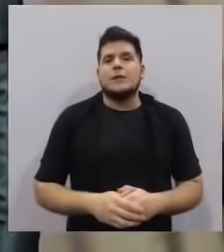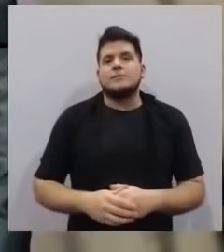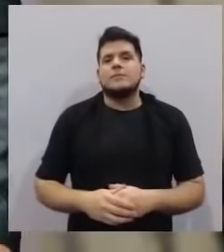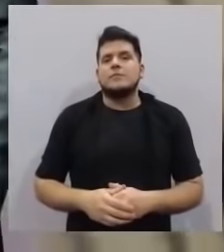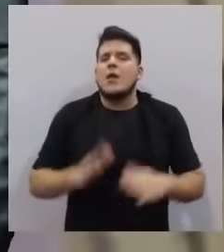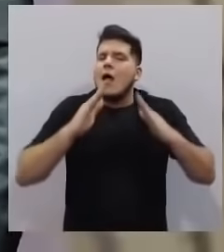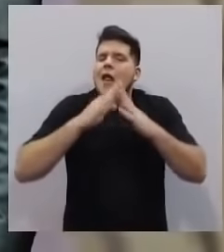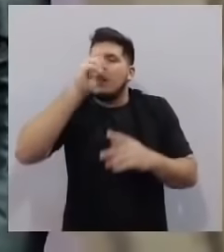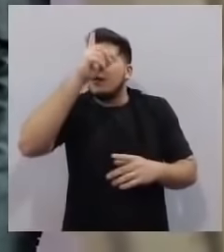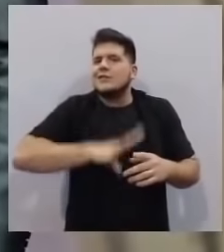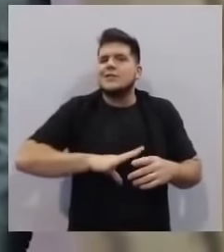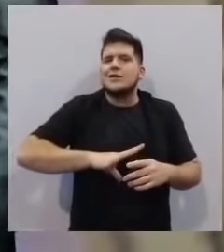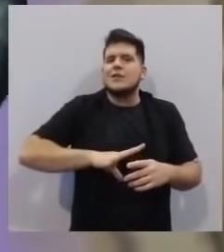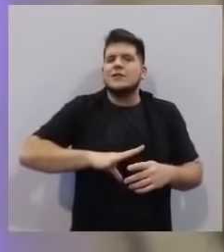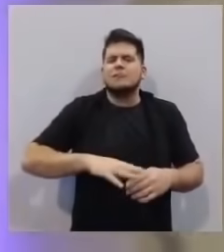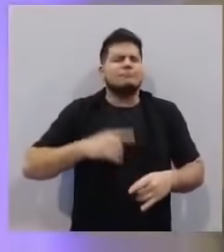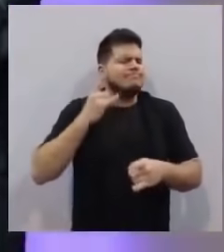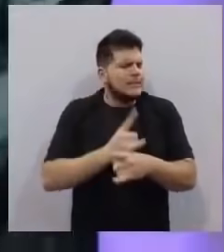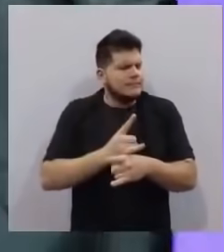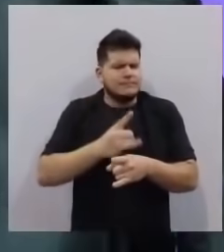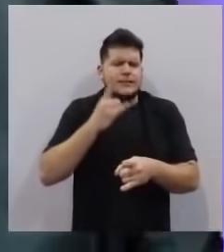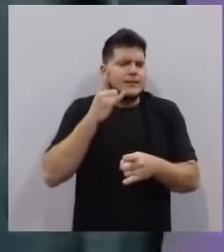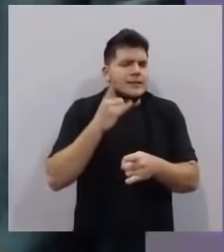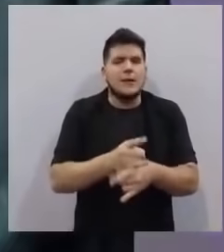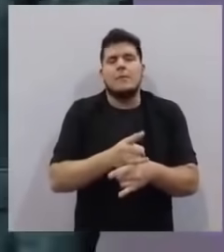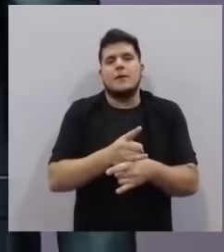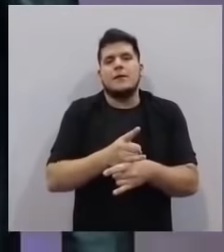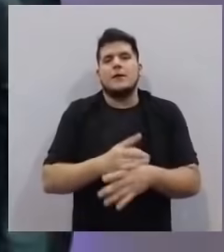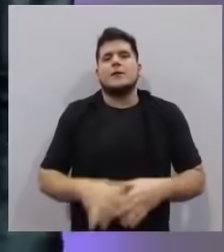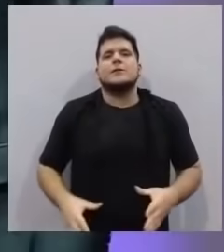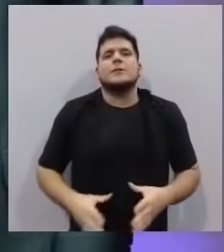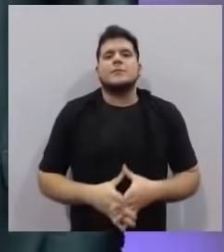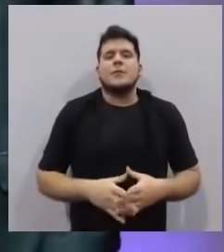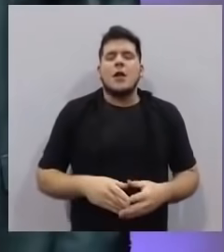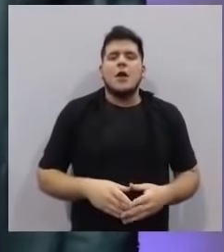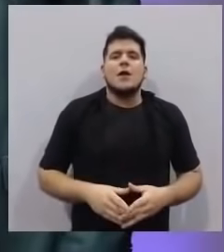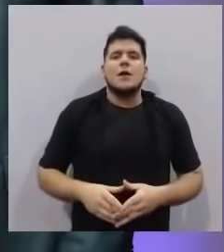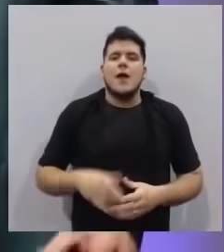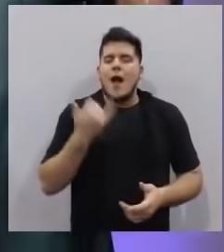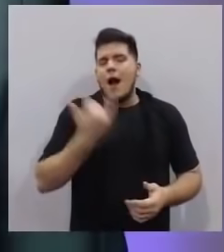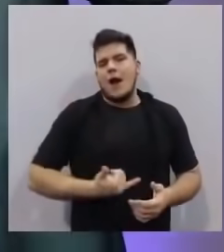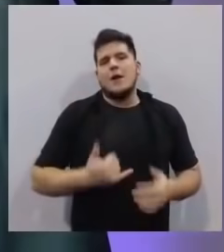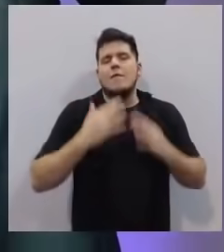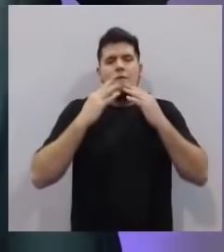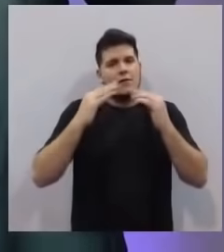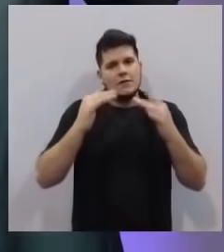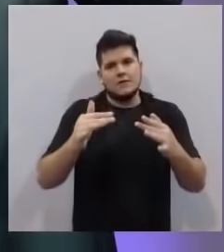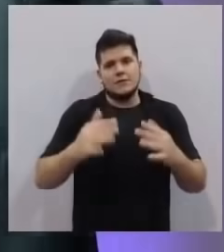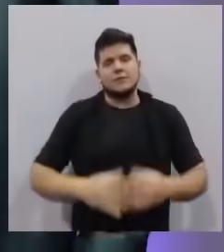siempre debo saber que no hay escasez dice la biblia